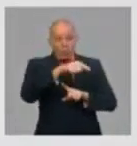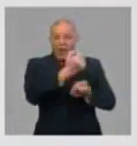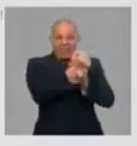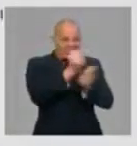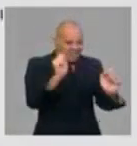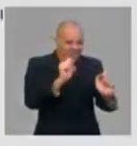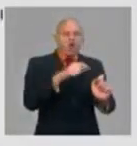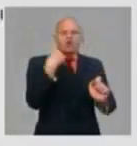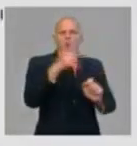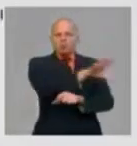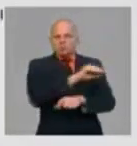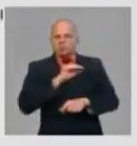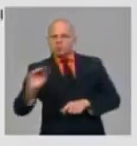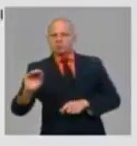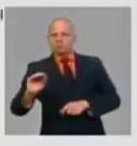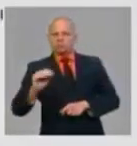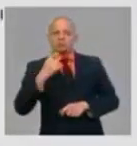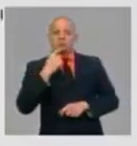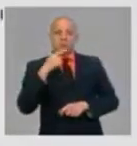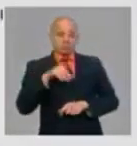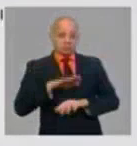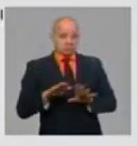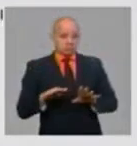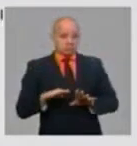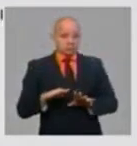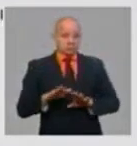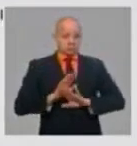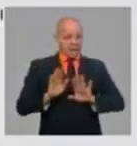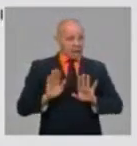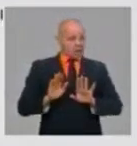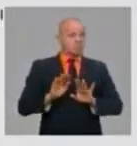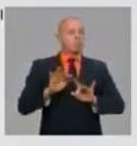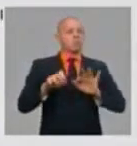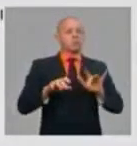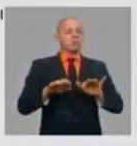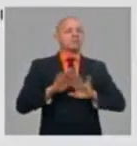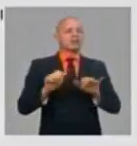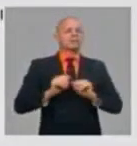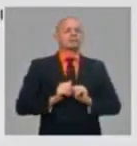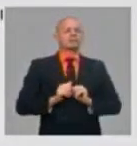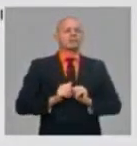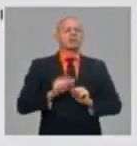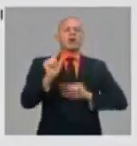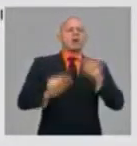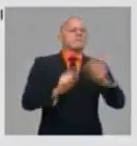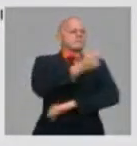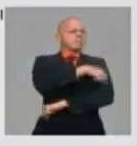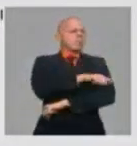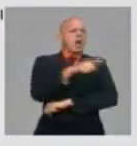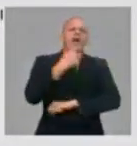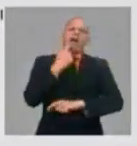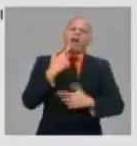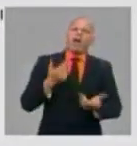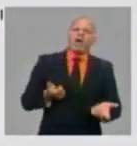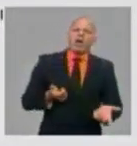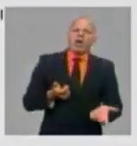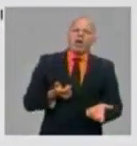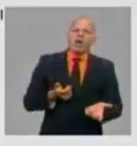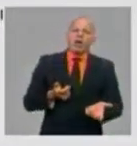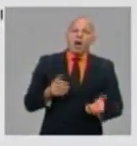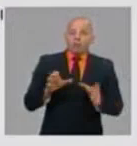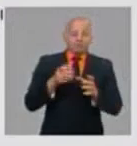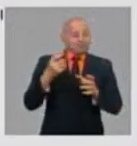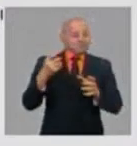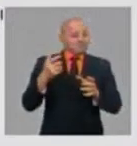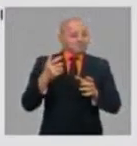continuamos. Una lluvia de críticas a este Twitter, muy poco apoyo, desde la derecha y desde la izquierda. Desde la derecha